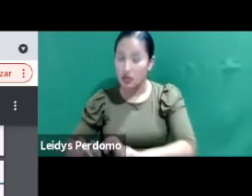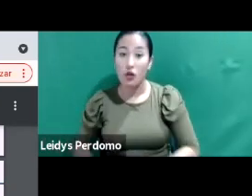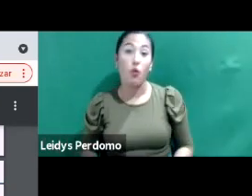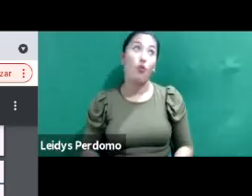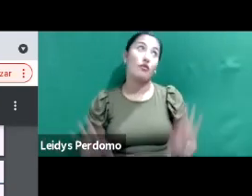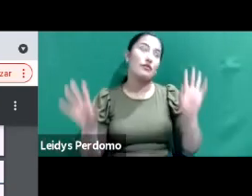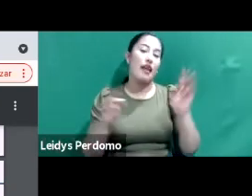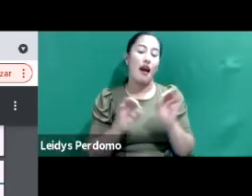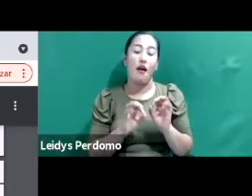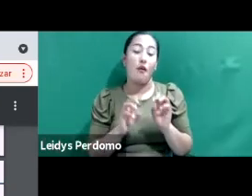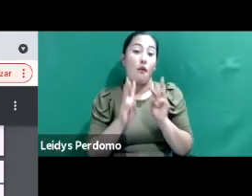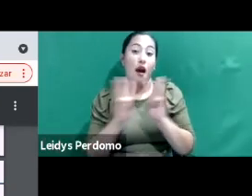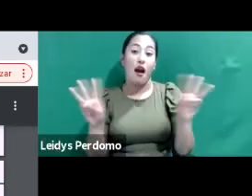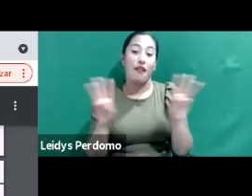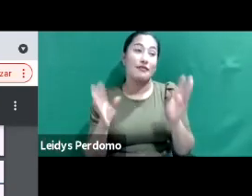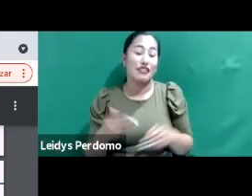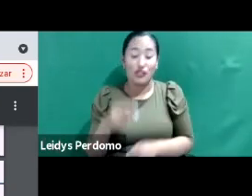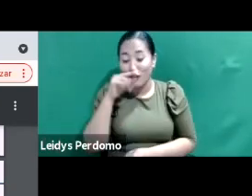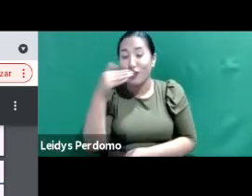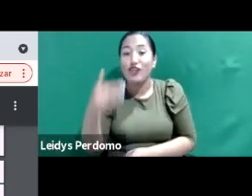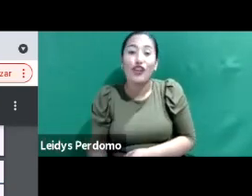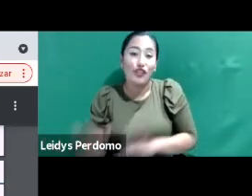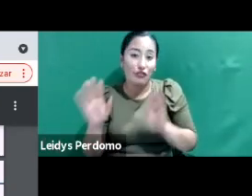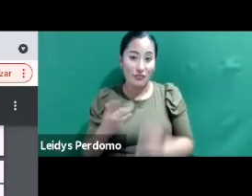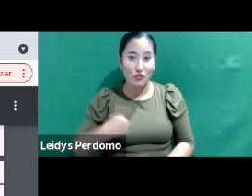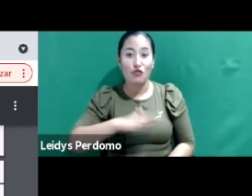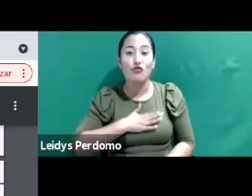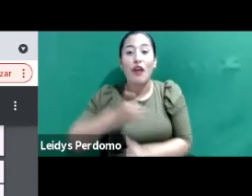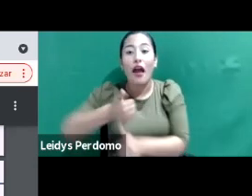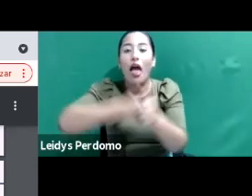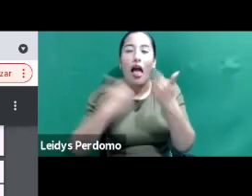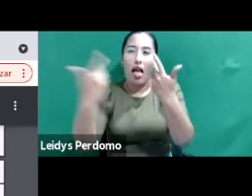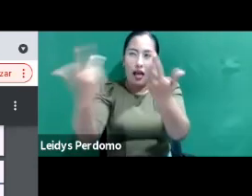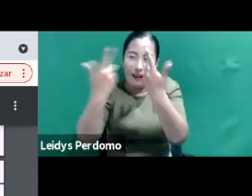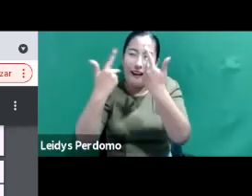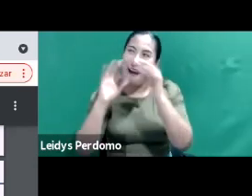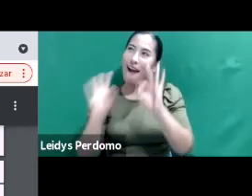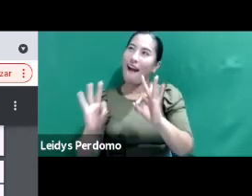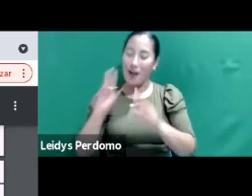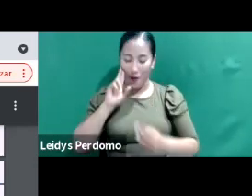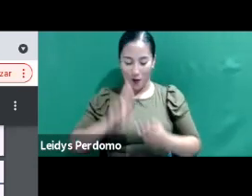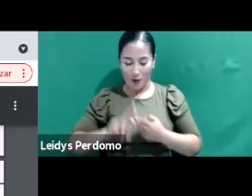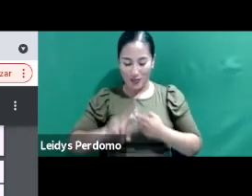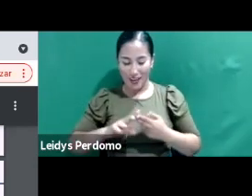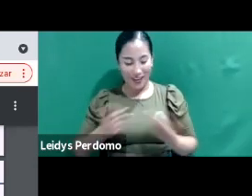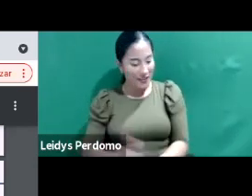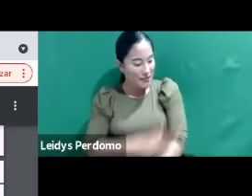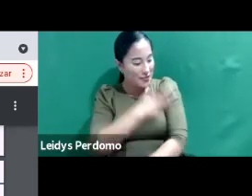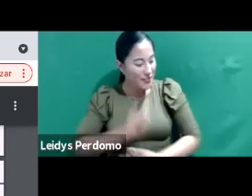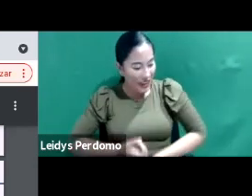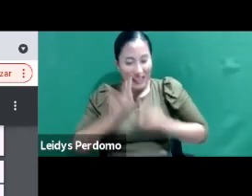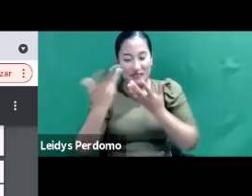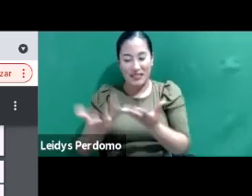a identificar y a nominar las emociones desde chiquitos. Sería una dicha y tendríamos, digamos, mayor